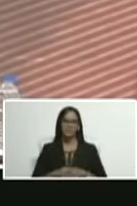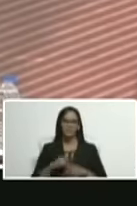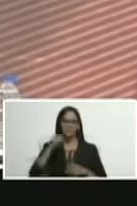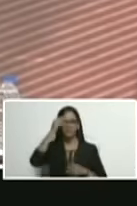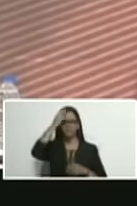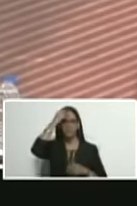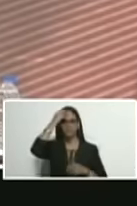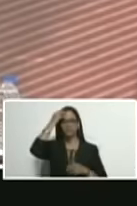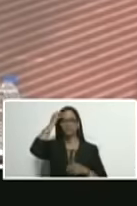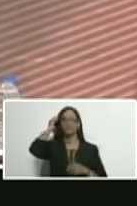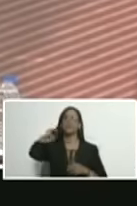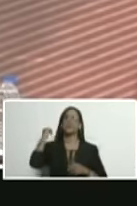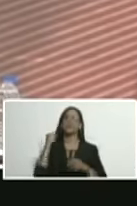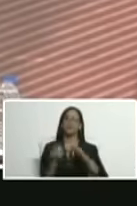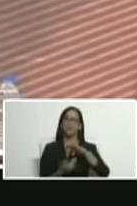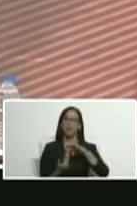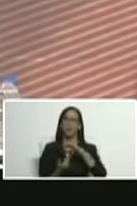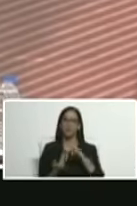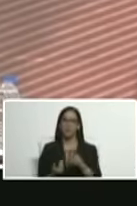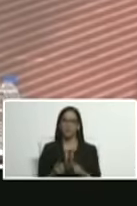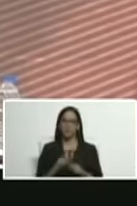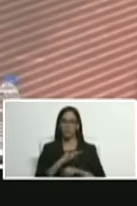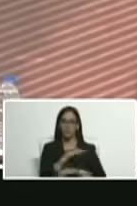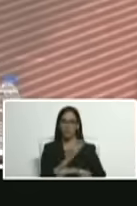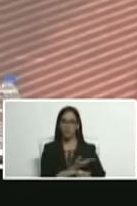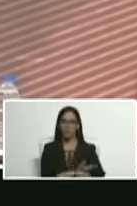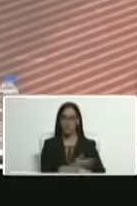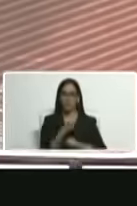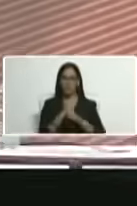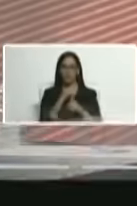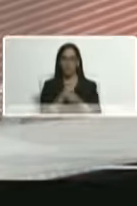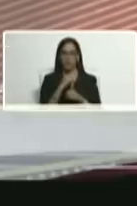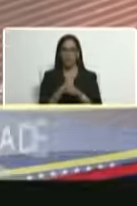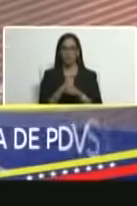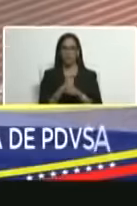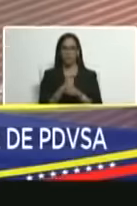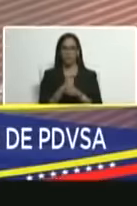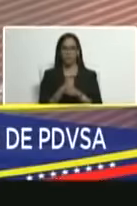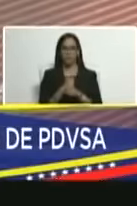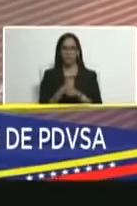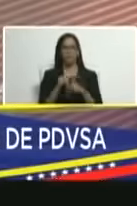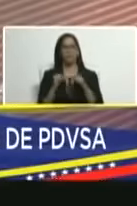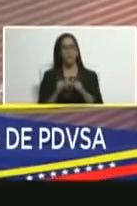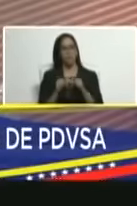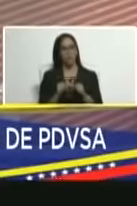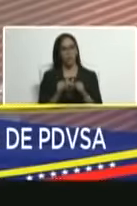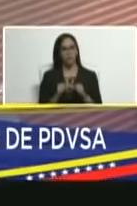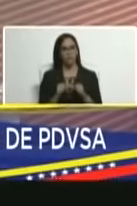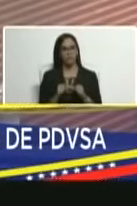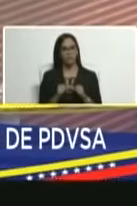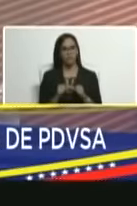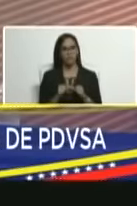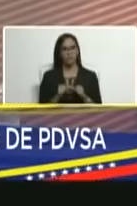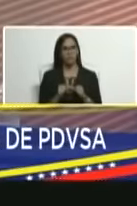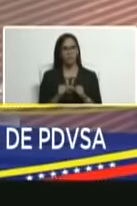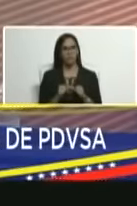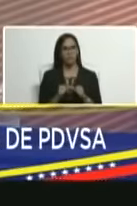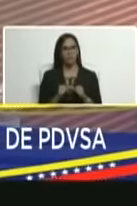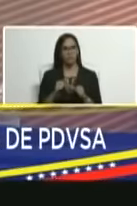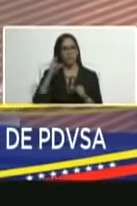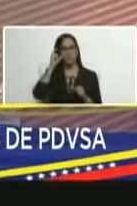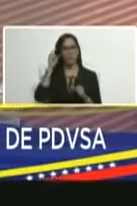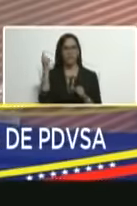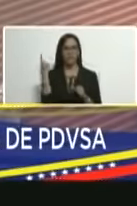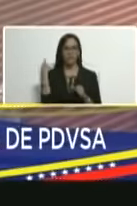sobre bases muy firmes del trabajo permanente. El día de